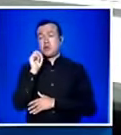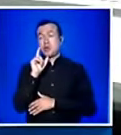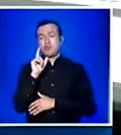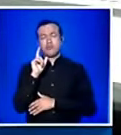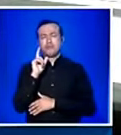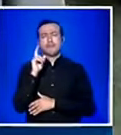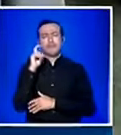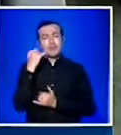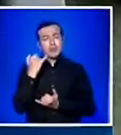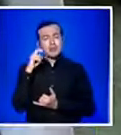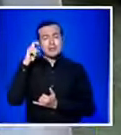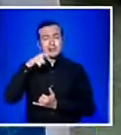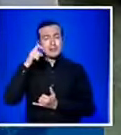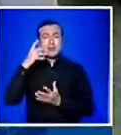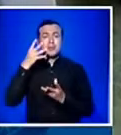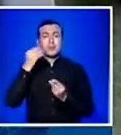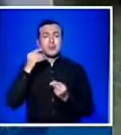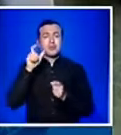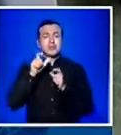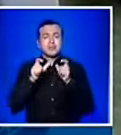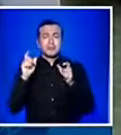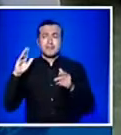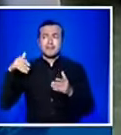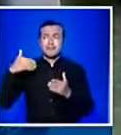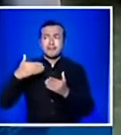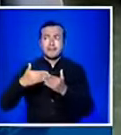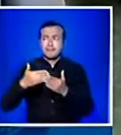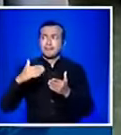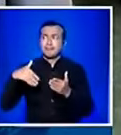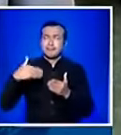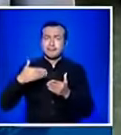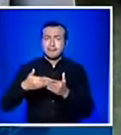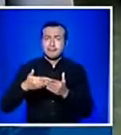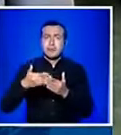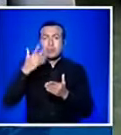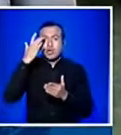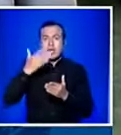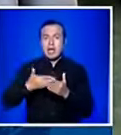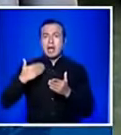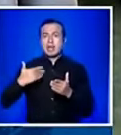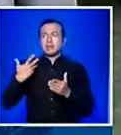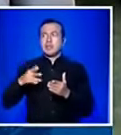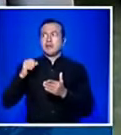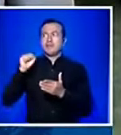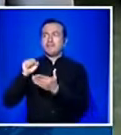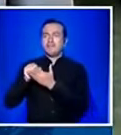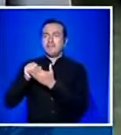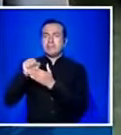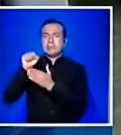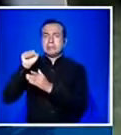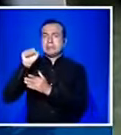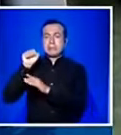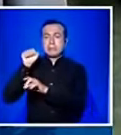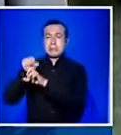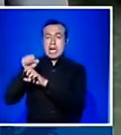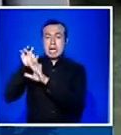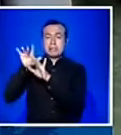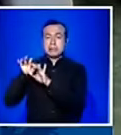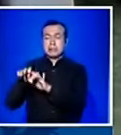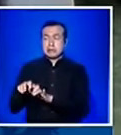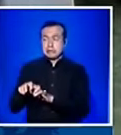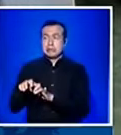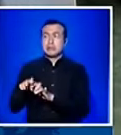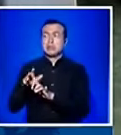Tenemos mucho más afluencia de clientes que vienen ya siendo víctimas de la delincuencia y un porcentaje menor